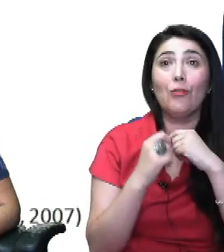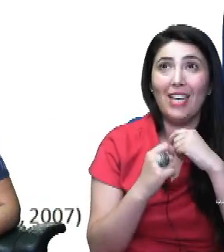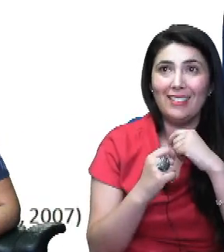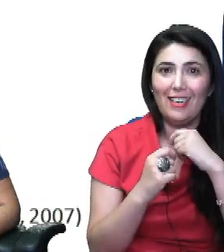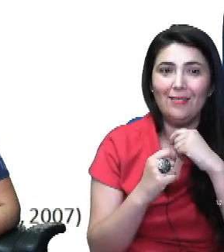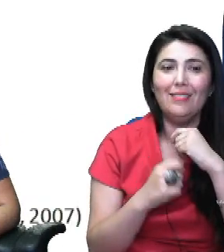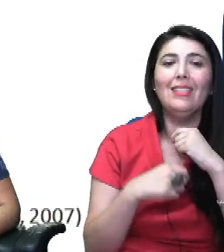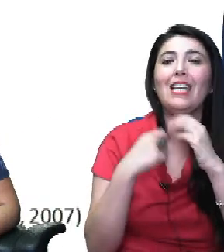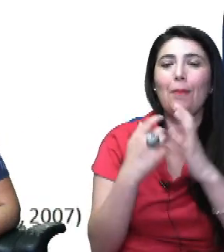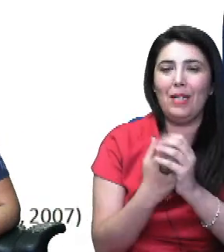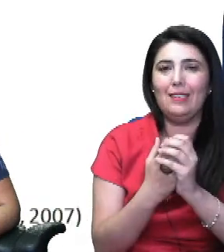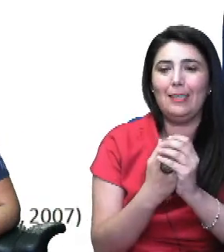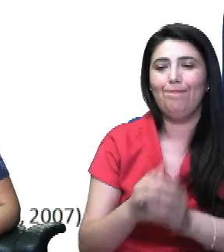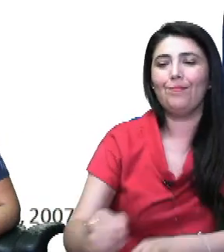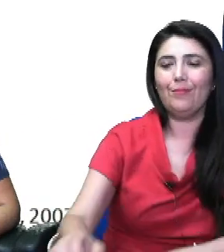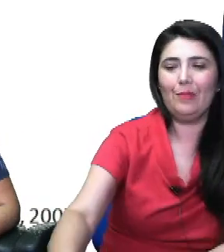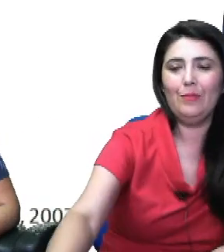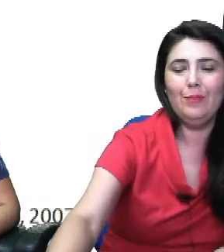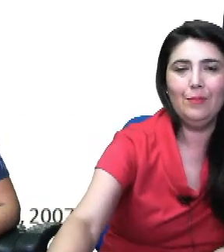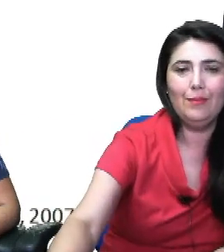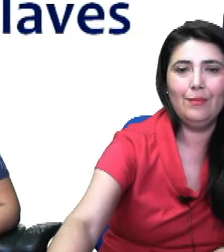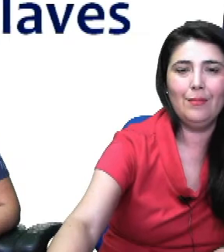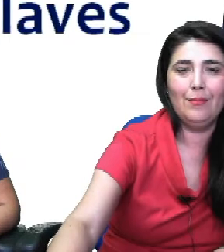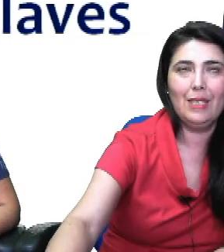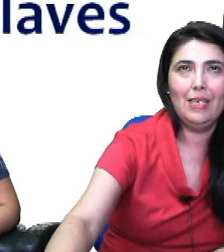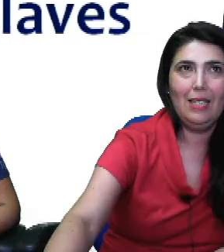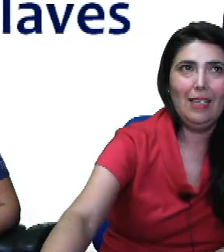sentido de eficacia y la esperanza.